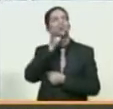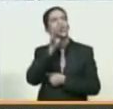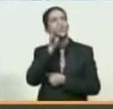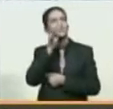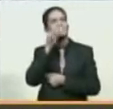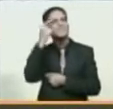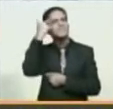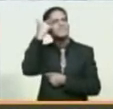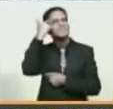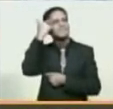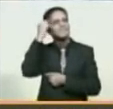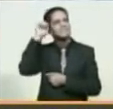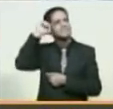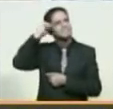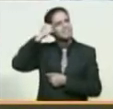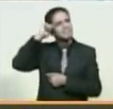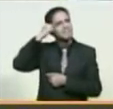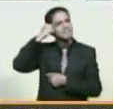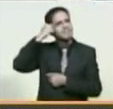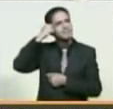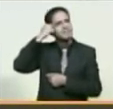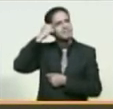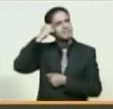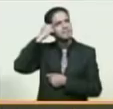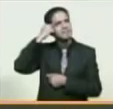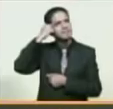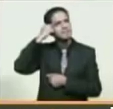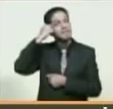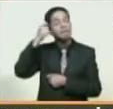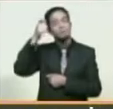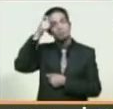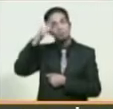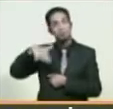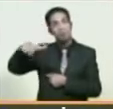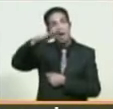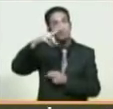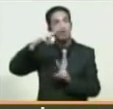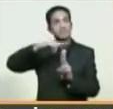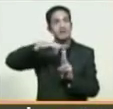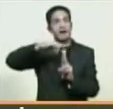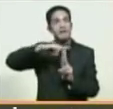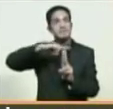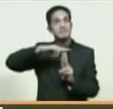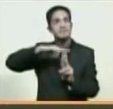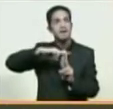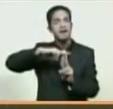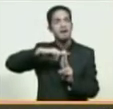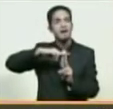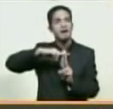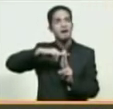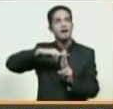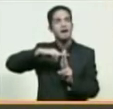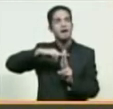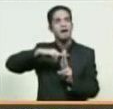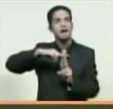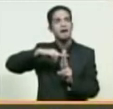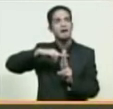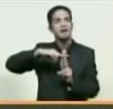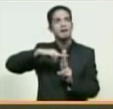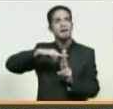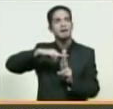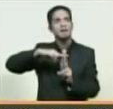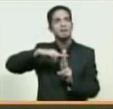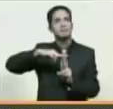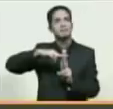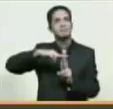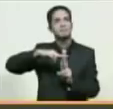alma de patriota. Nos acompaña el pueblo del Táchira, de Palo Gordo, que cruzó